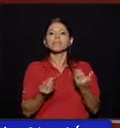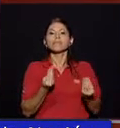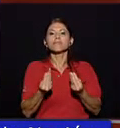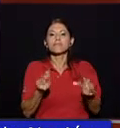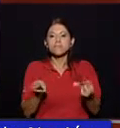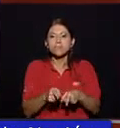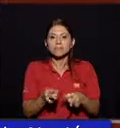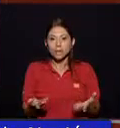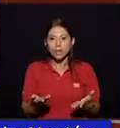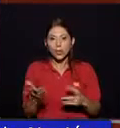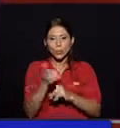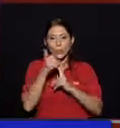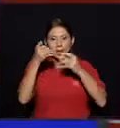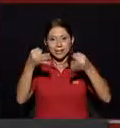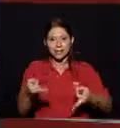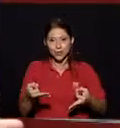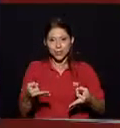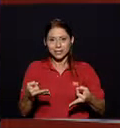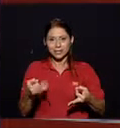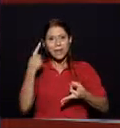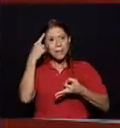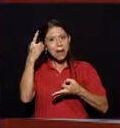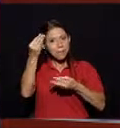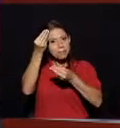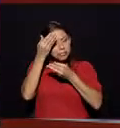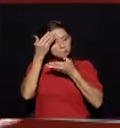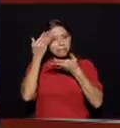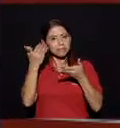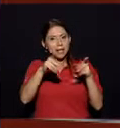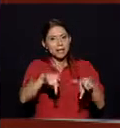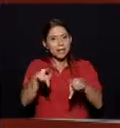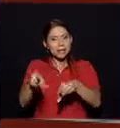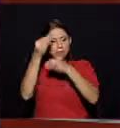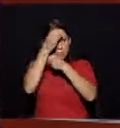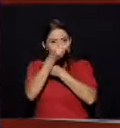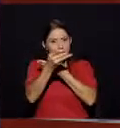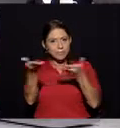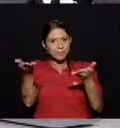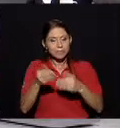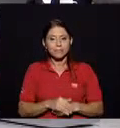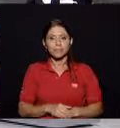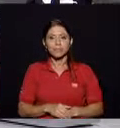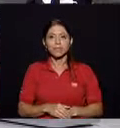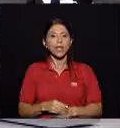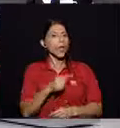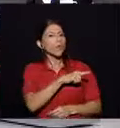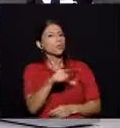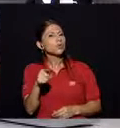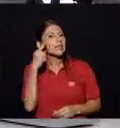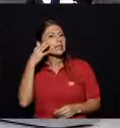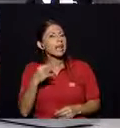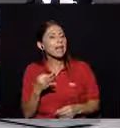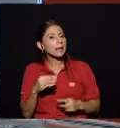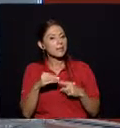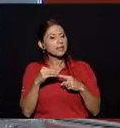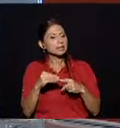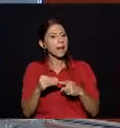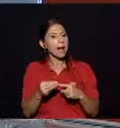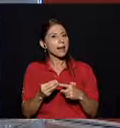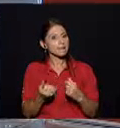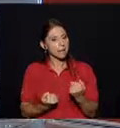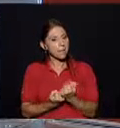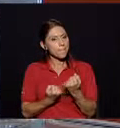cuentas, ¿verdad? Tomar decisiones, estar informado, ¿no? Una ciudadanía más informada. ¿Y cuál consideran ustedes que ha sido como el principal aporte de estos